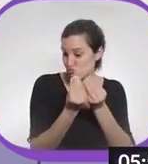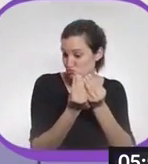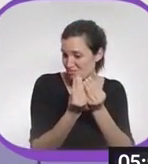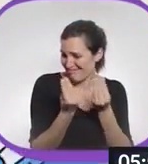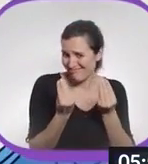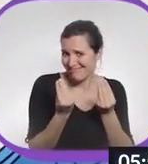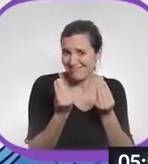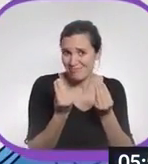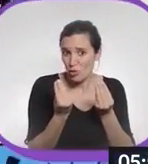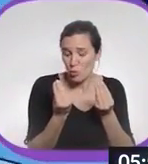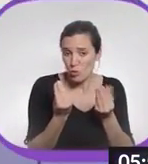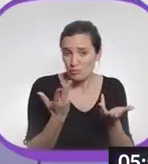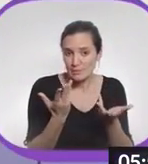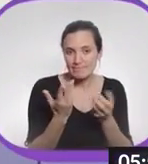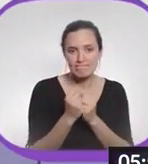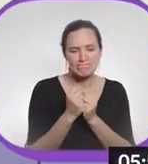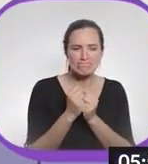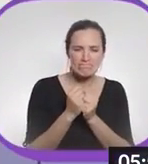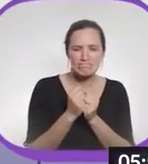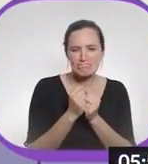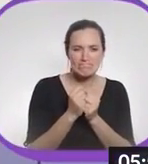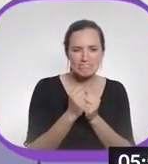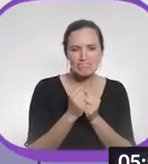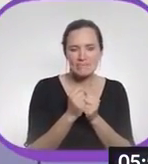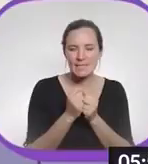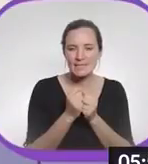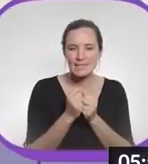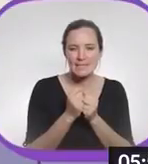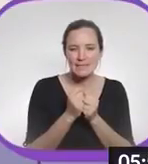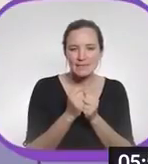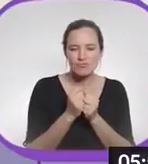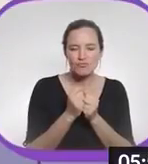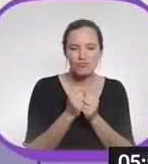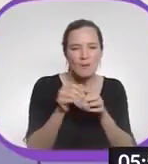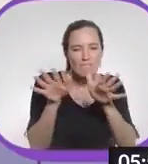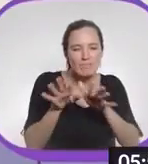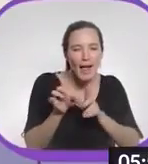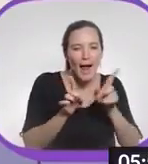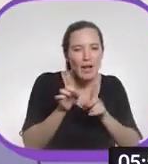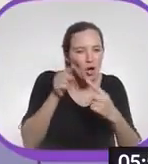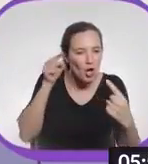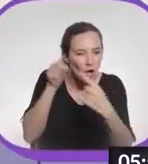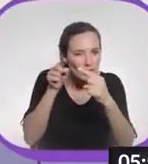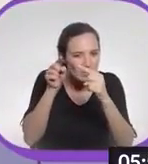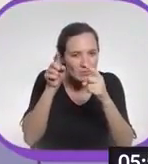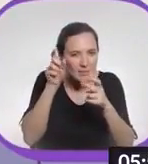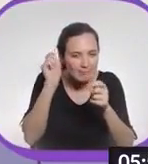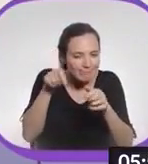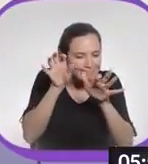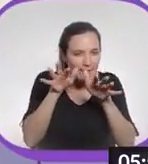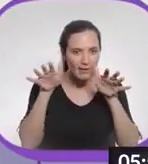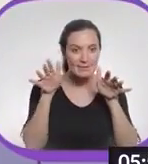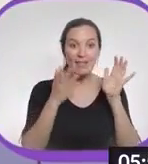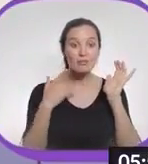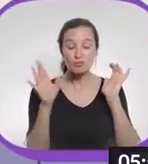hacer? ¿Cómo? ¿Cómo? Haré una fusión mental, antihadas. Eso me permitirá ver todos tus terribles deseos.